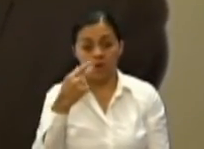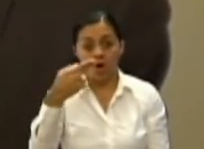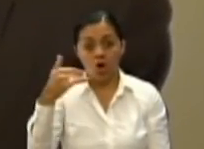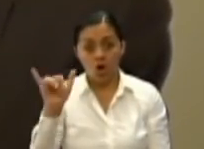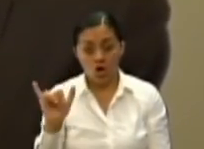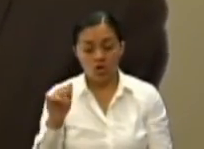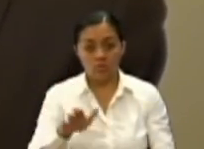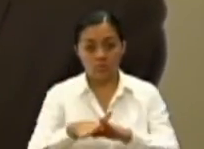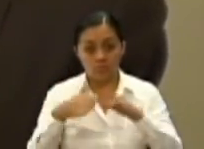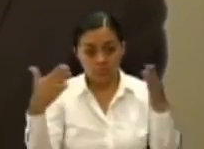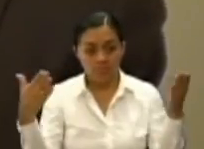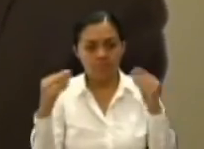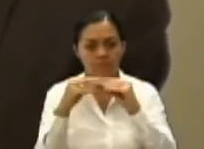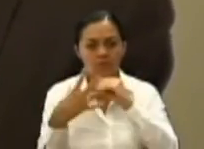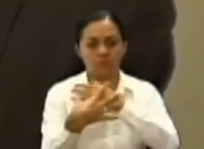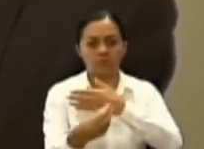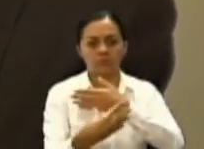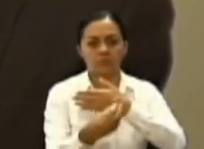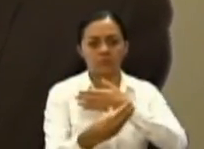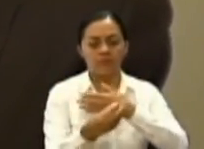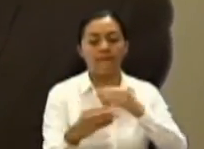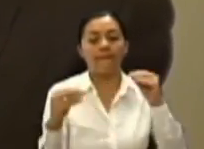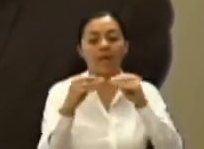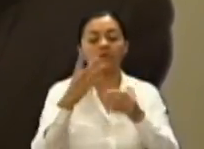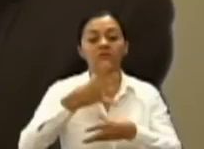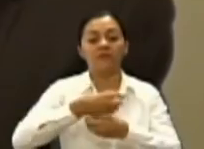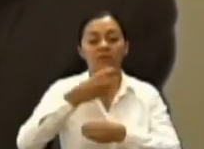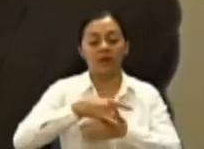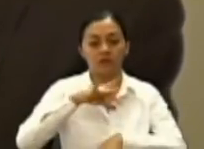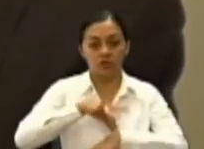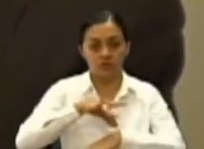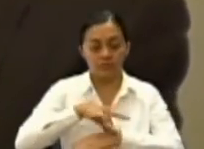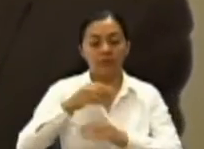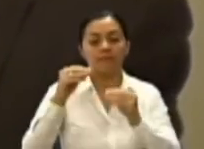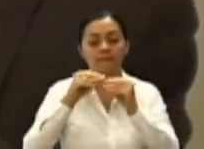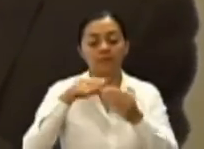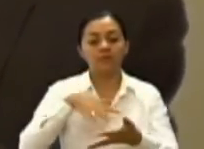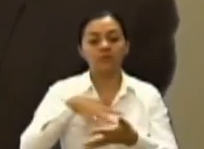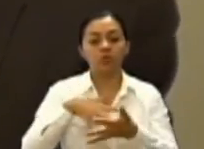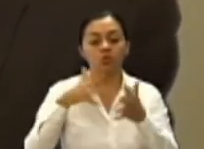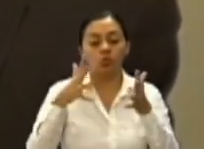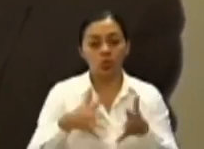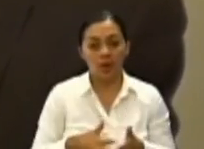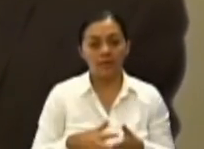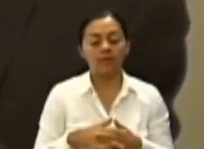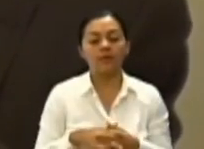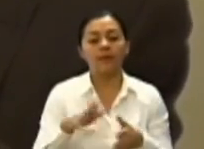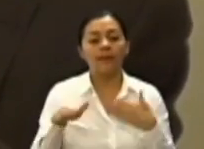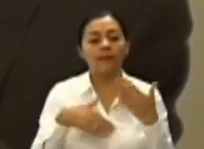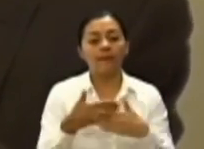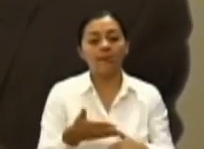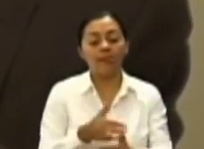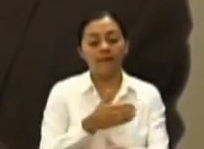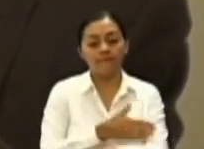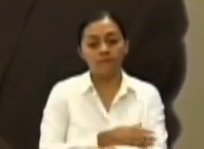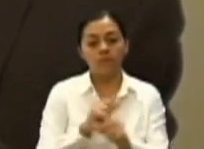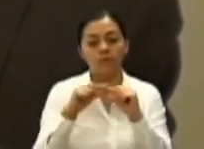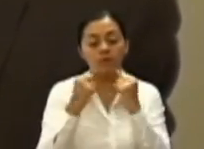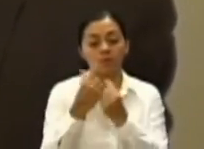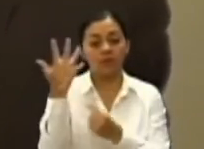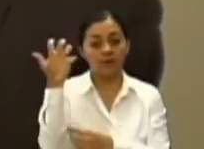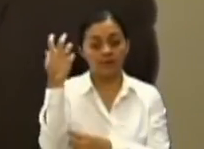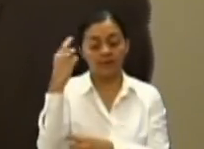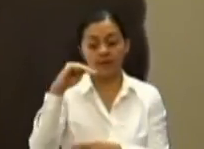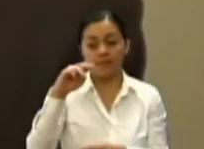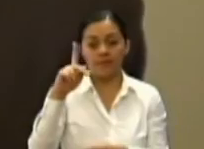lo replicaron otros medios lo publicó la operación médica la publicó la federación de estudiantes de la central que la maneja en ese entonces por el pd cuando